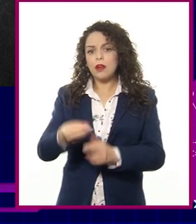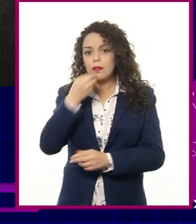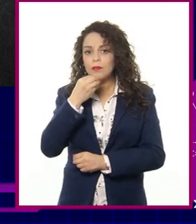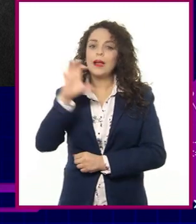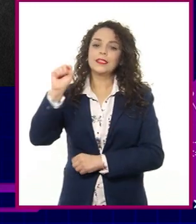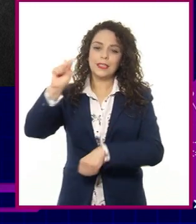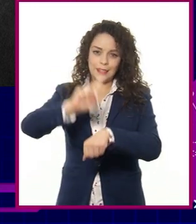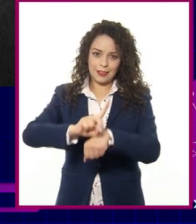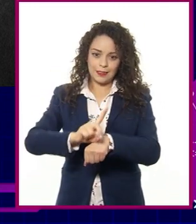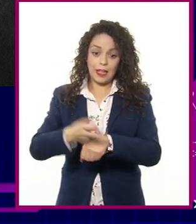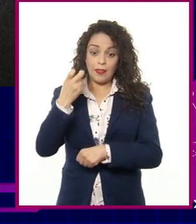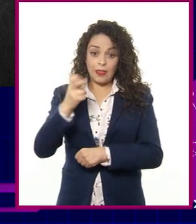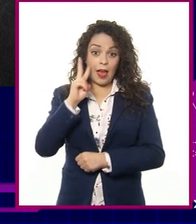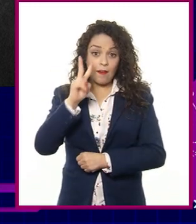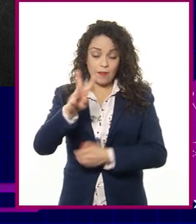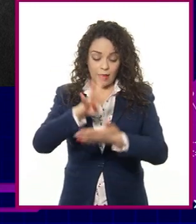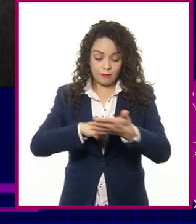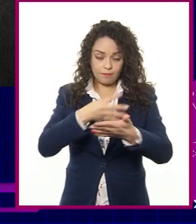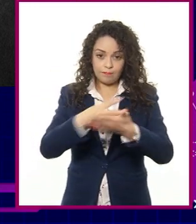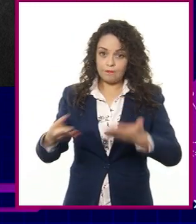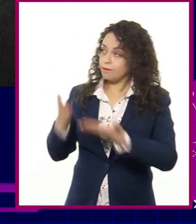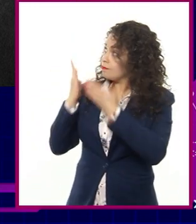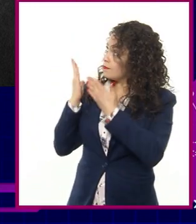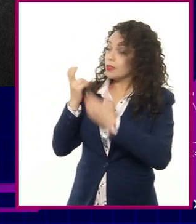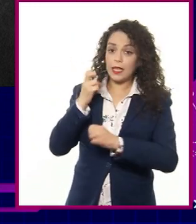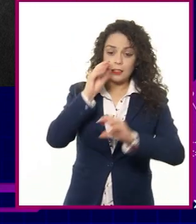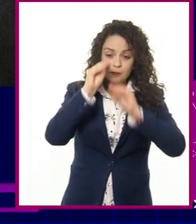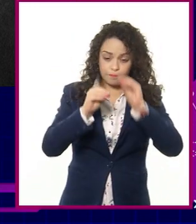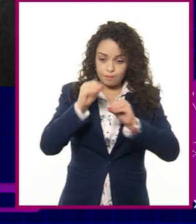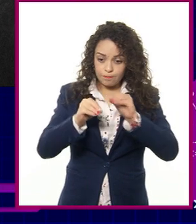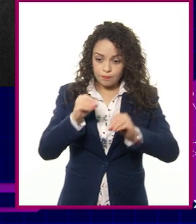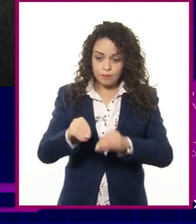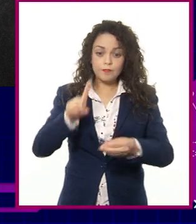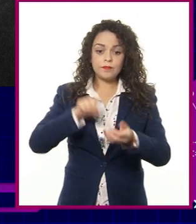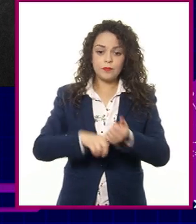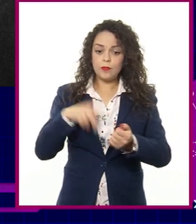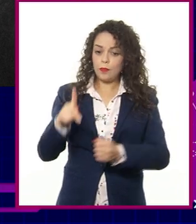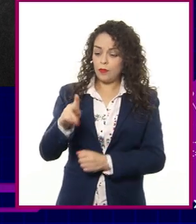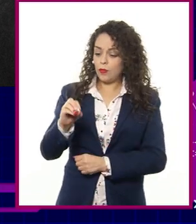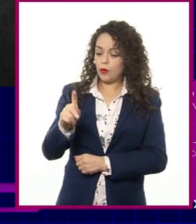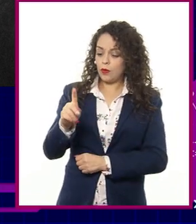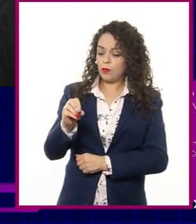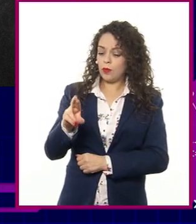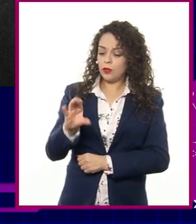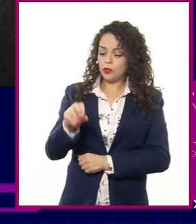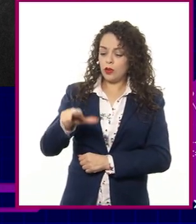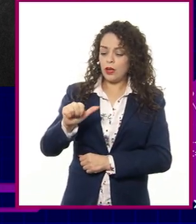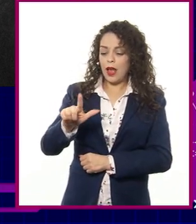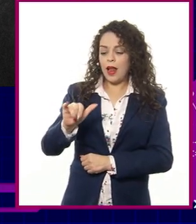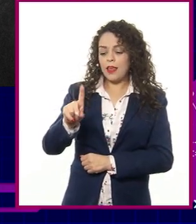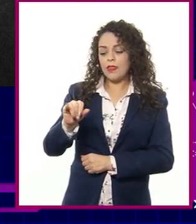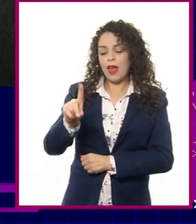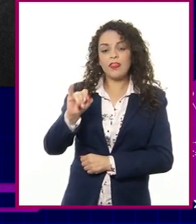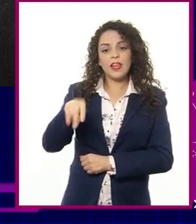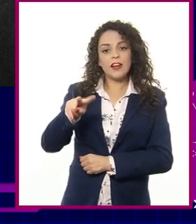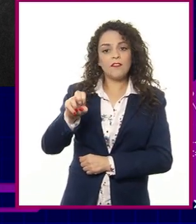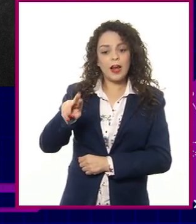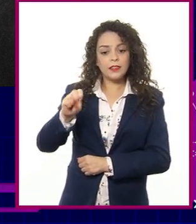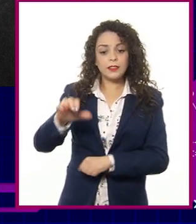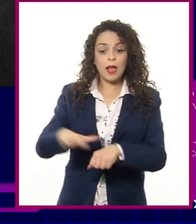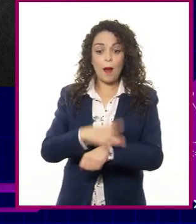siguiente tabla. Esta tabla es de proporcionalidad inversa, porque al aumentar los valores de la primera columna, disminuyen en la